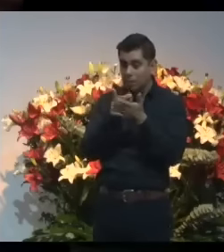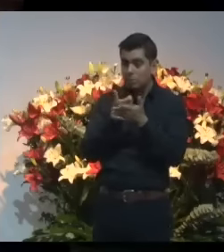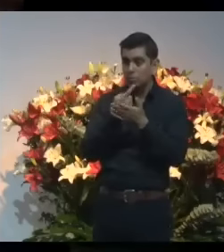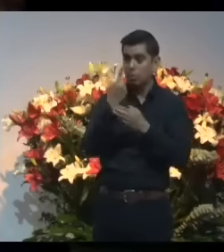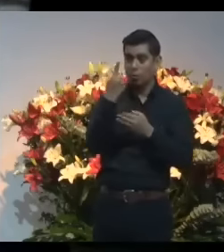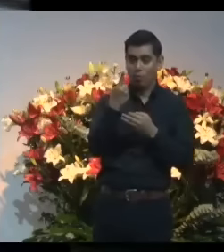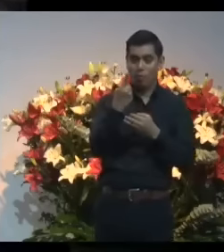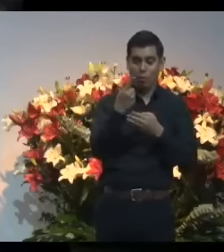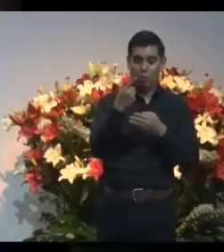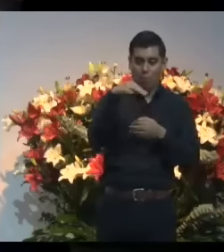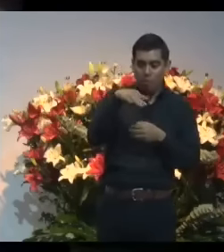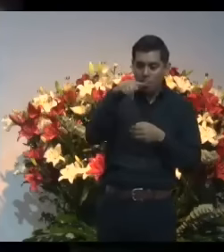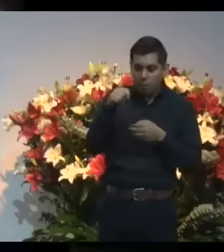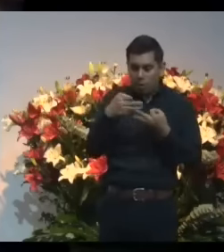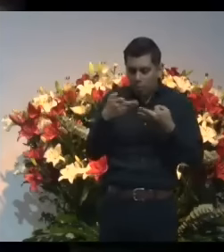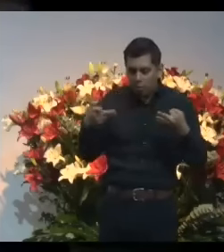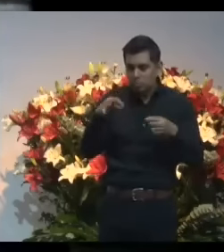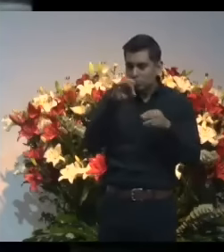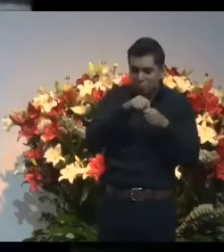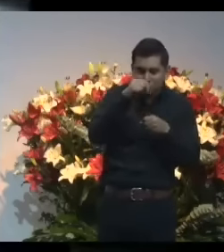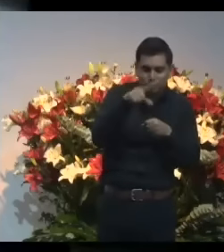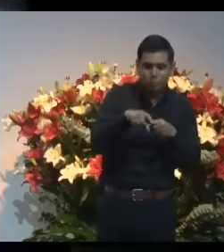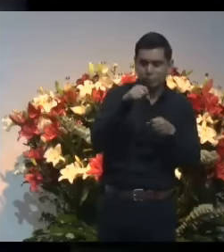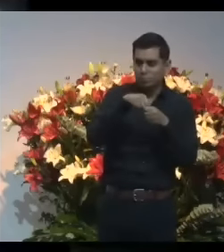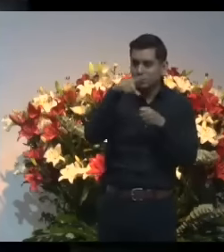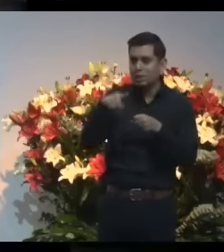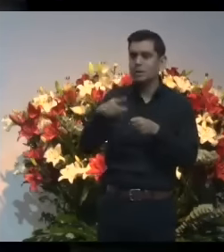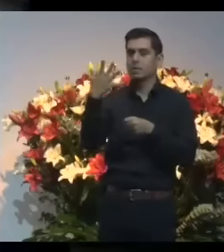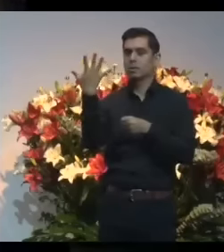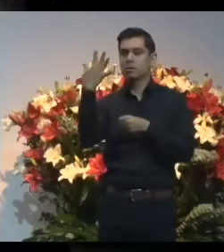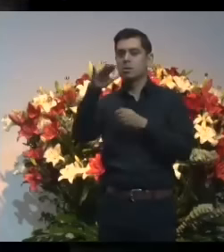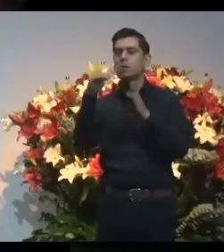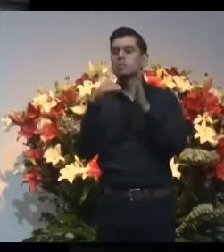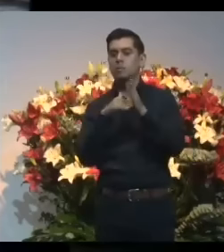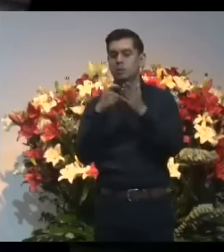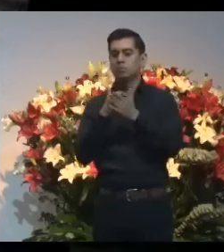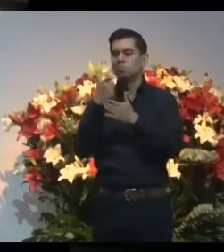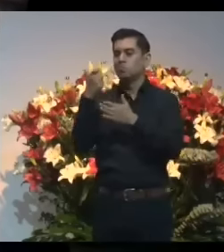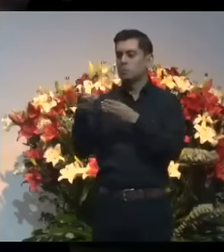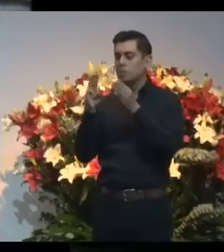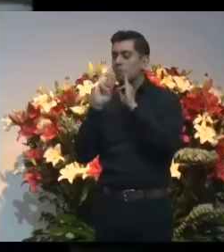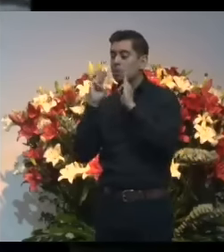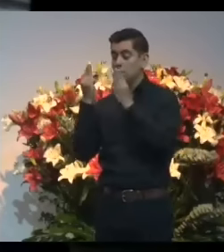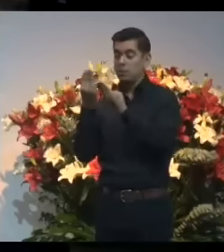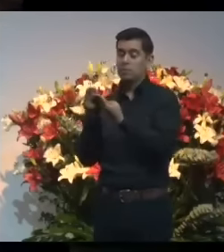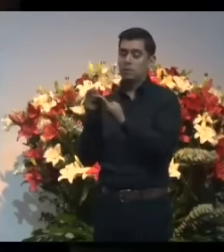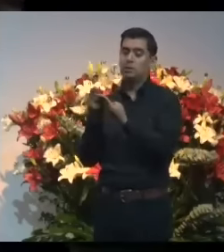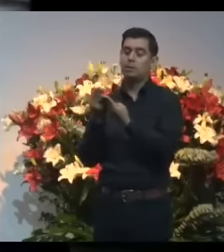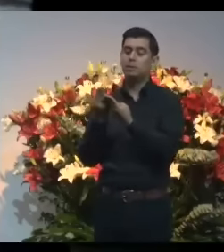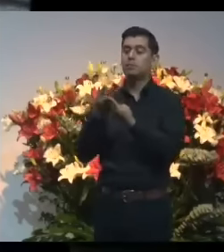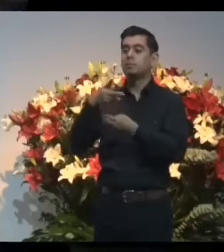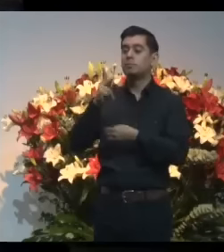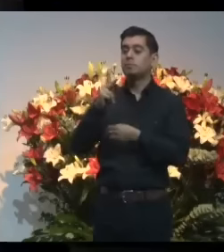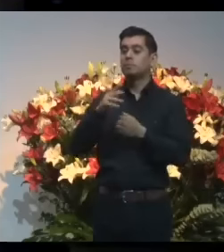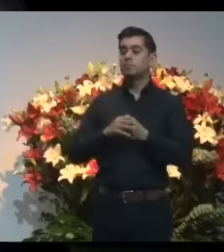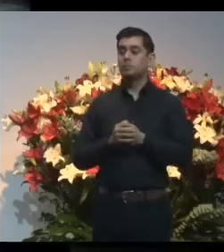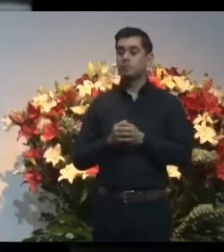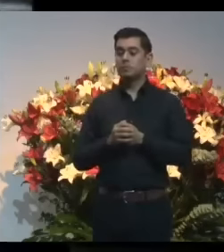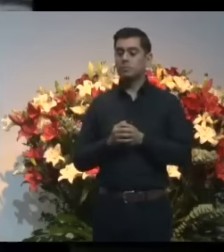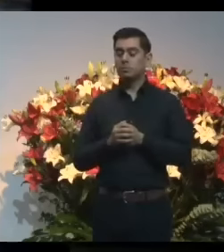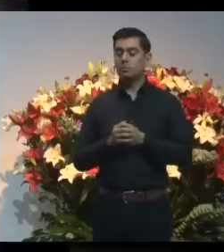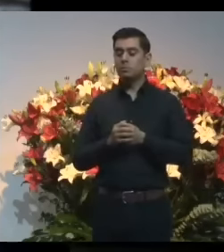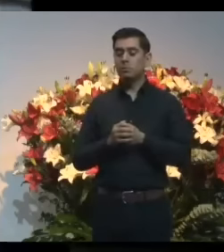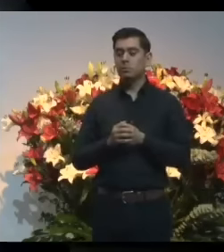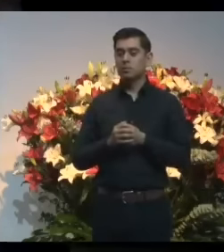sembraban, 10,000 pesos por hectárea, y que lo que los llevó ya a movilizarse fue el hecho de que